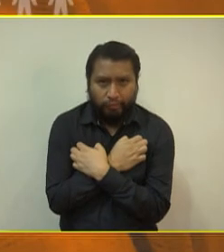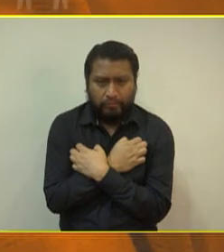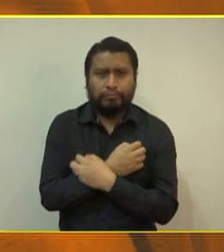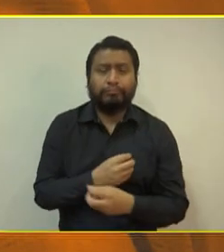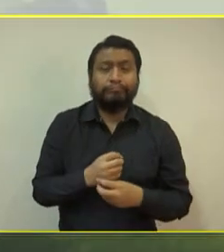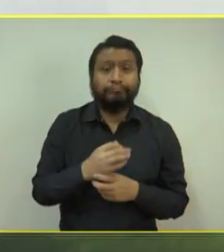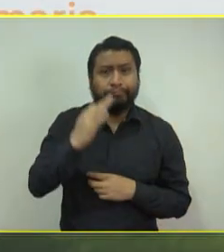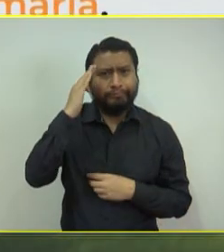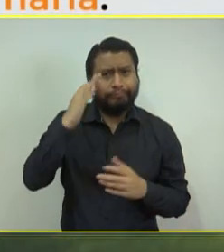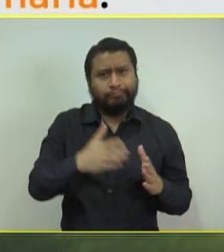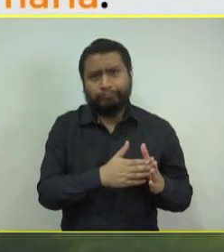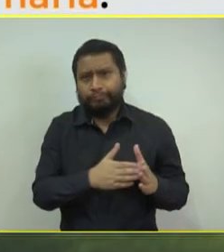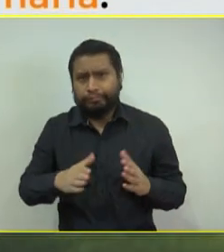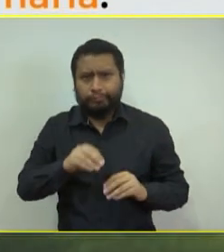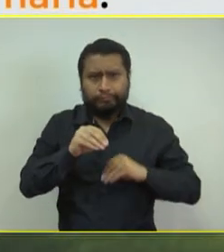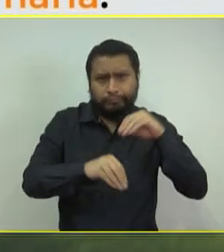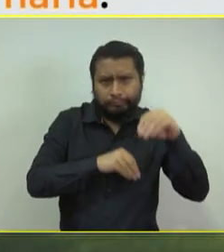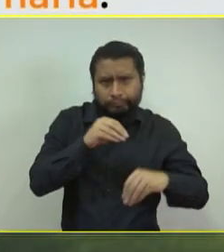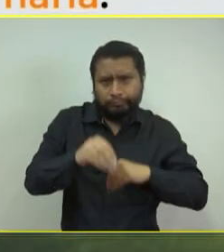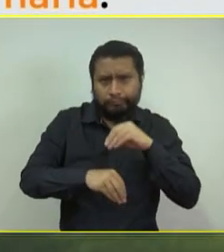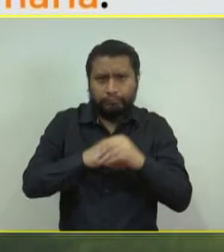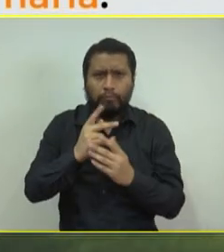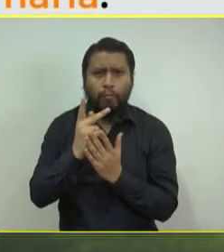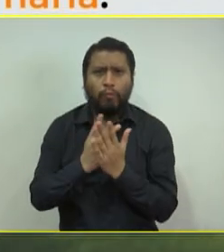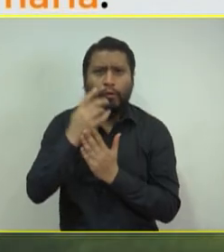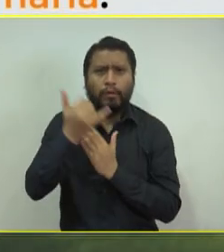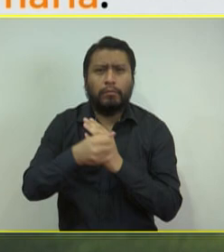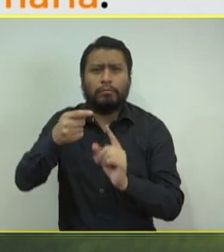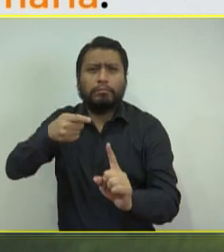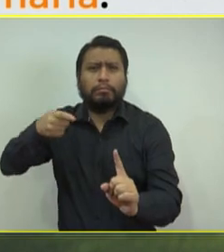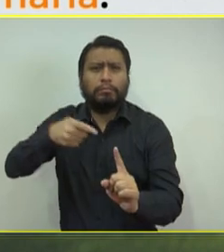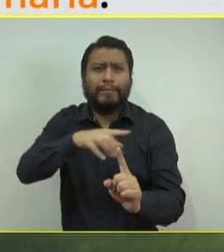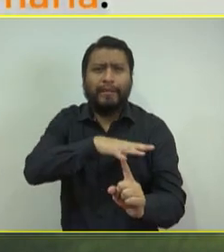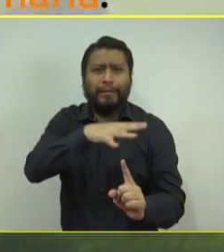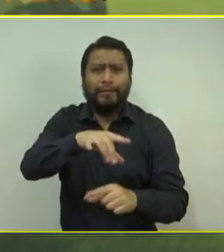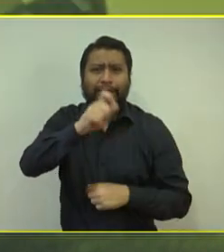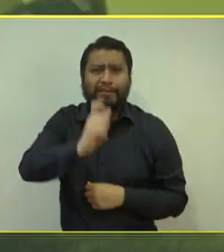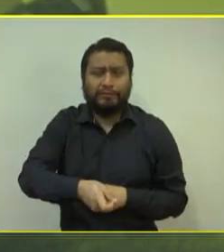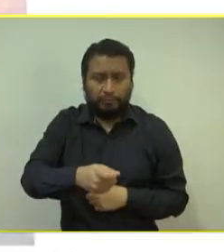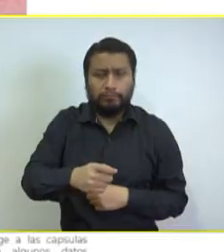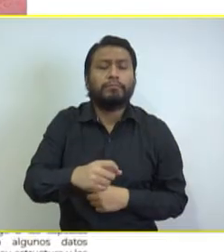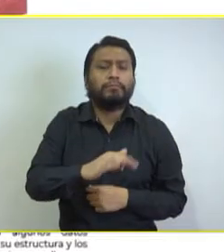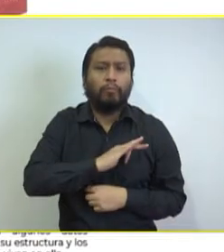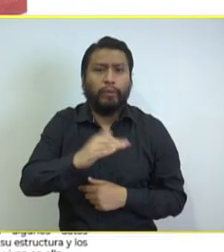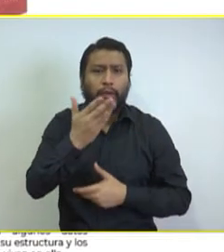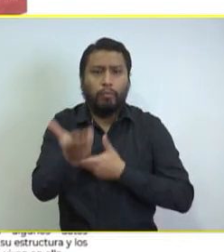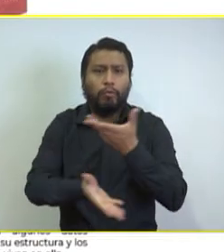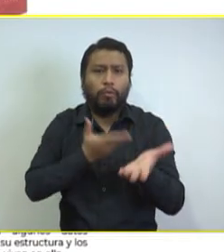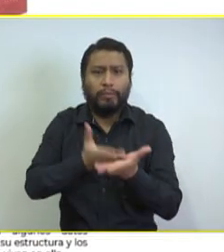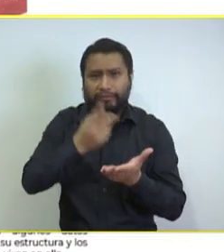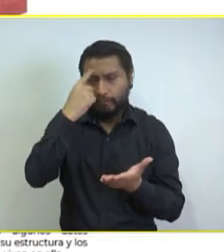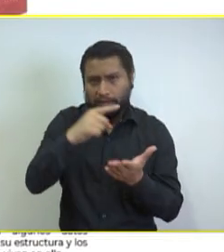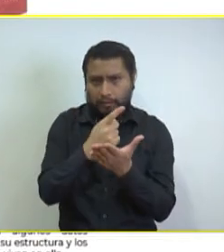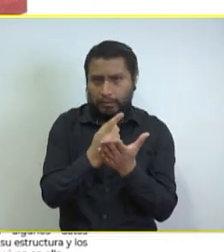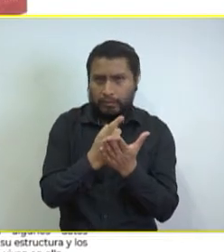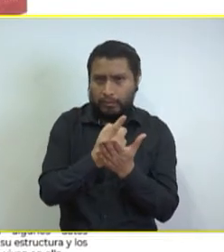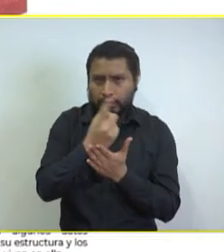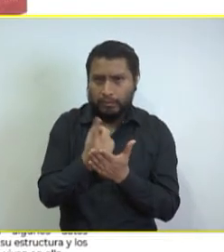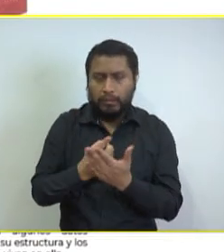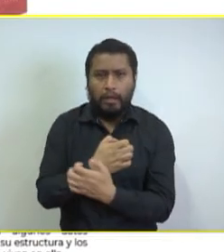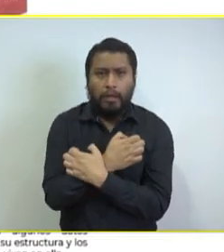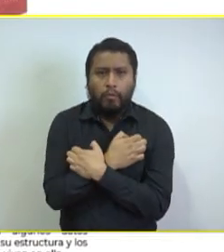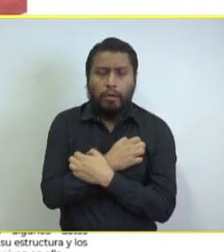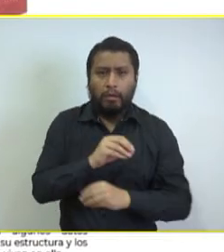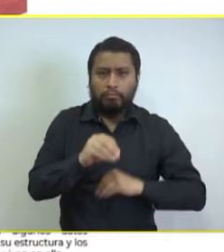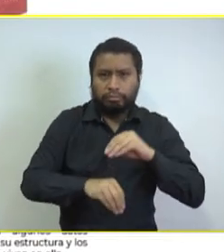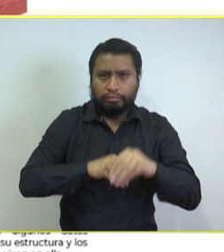años. Nuestro proyecto tiene como objetivo general desarrollar una propuesta de diseño de material educativo y actividades que